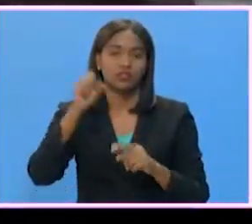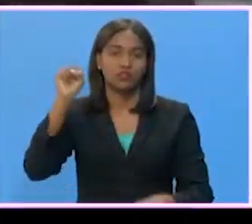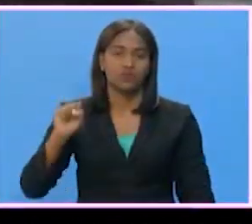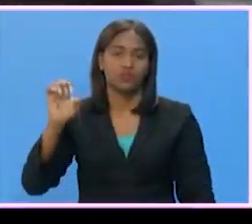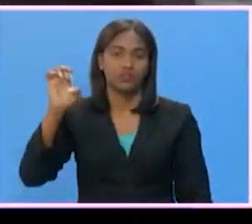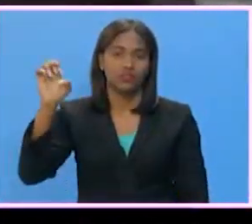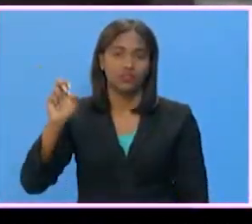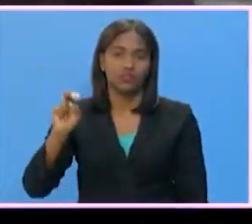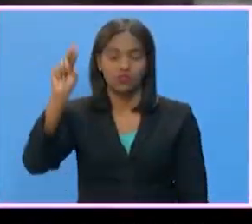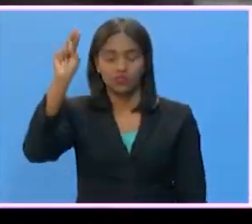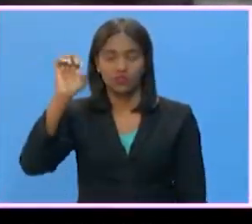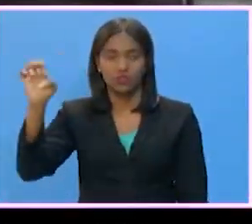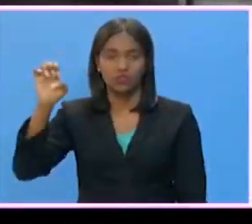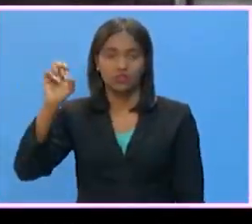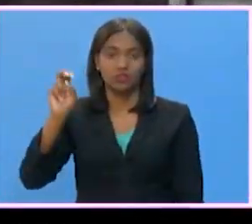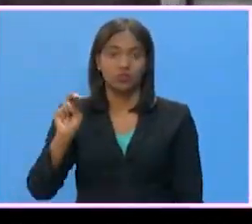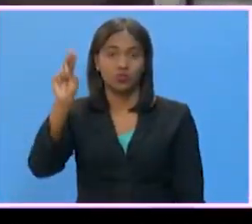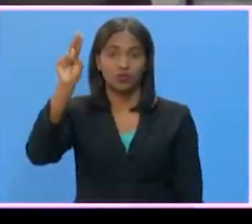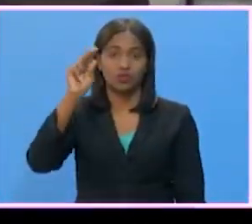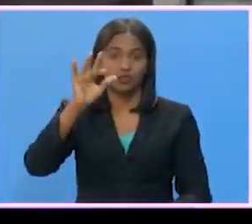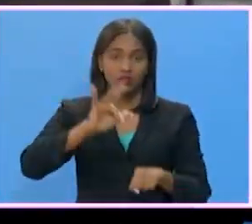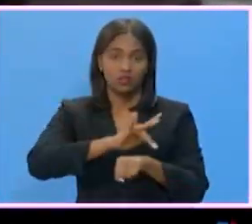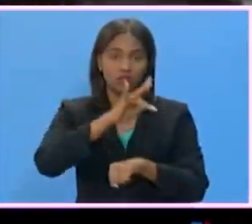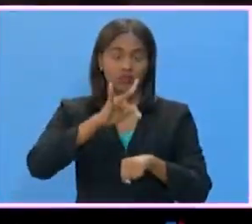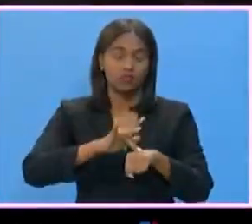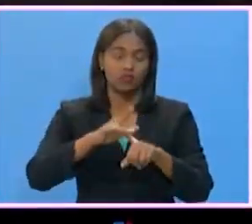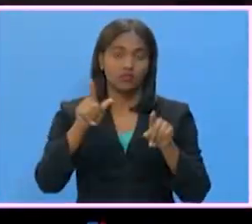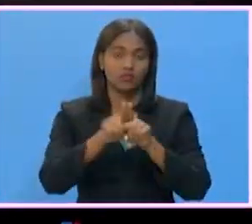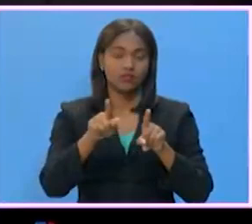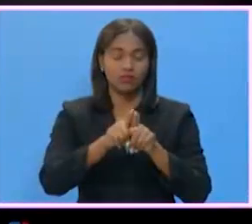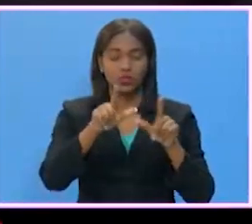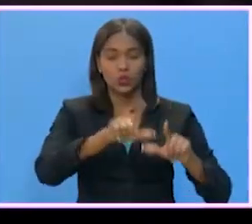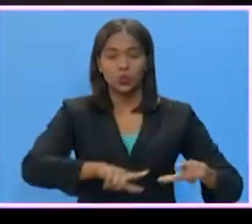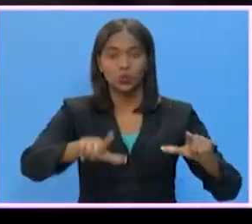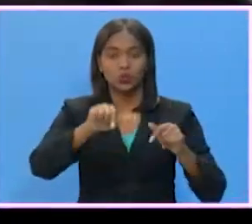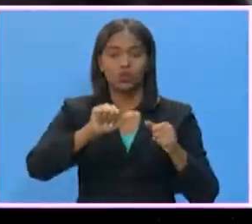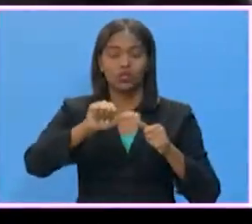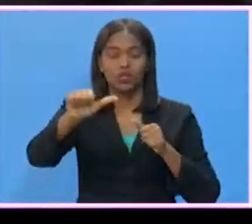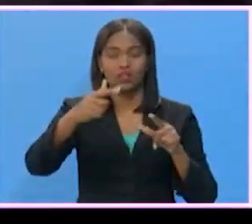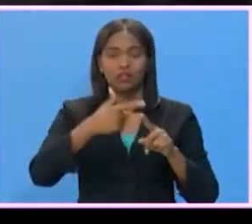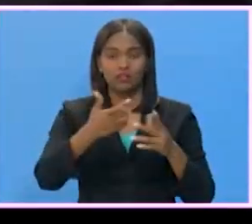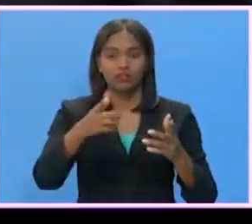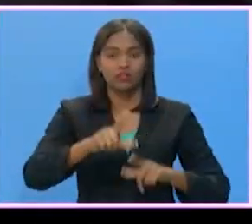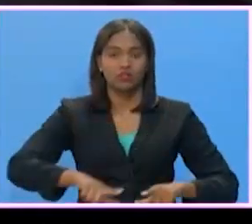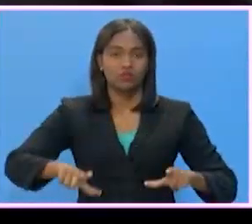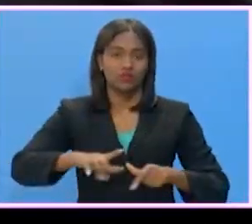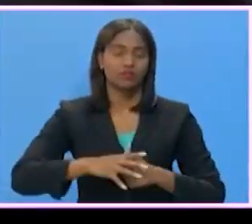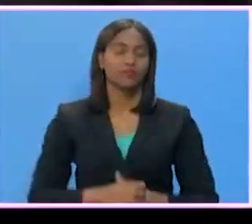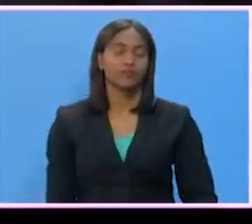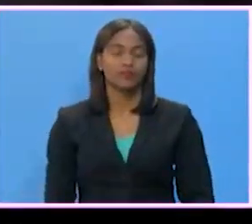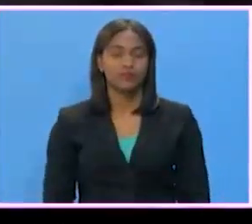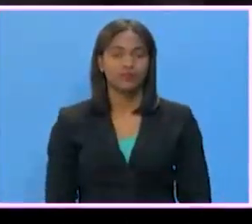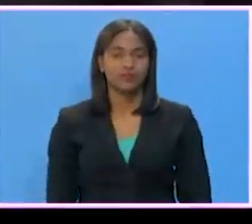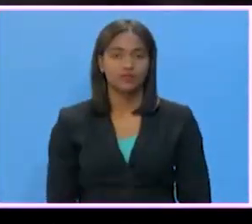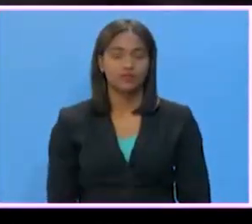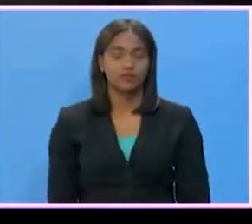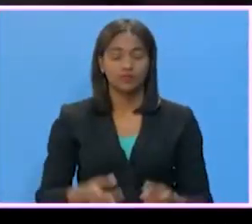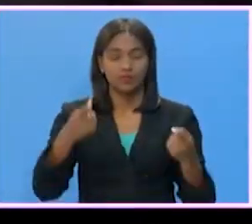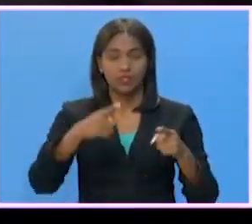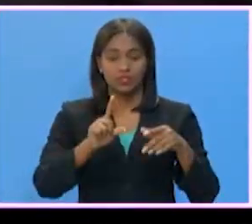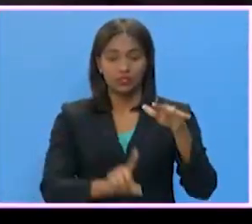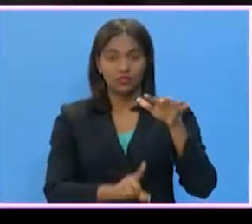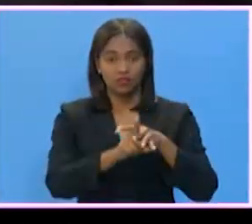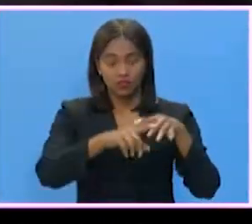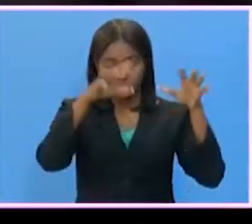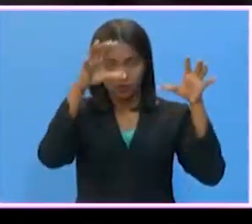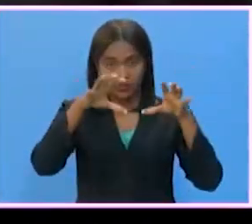sureste, noreste, norte, la cordillera central y puntos aislados de la zona fronteriza. Debido a las